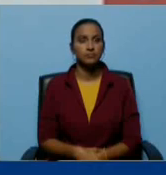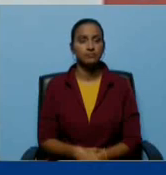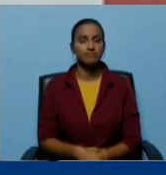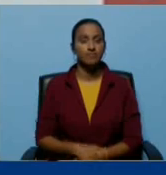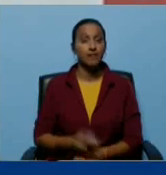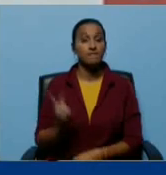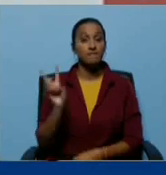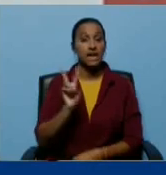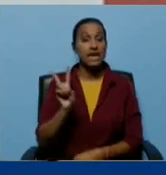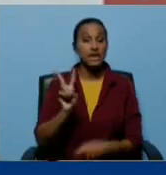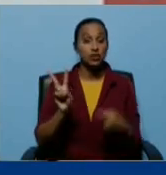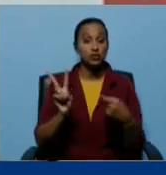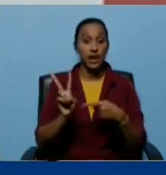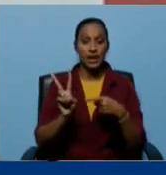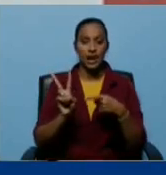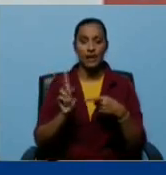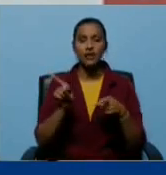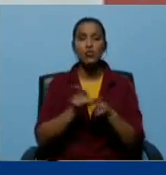Venezuela.